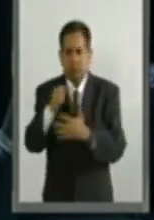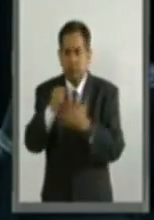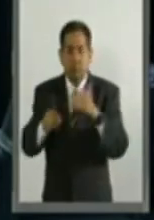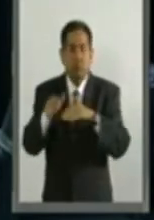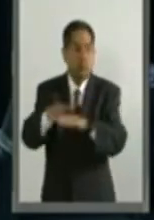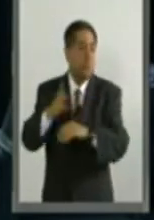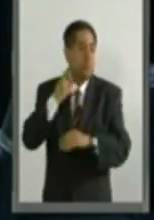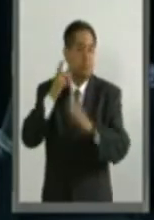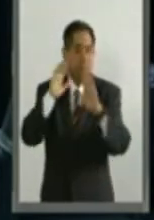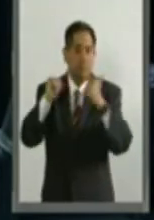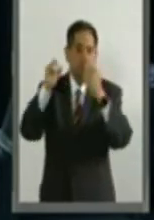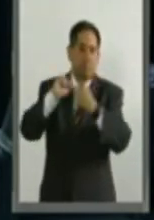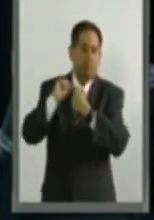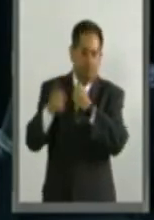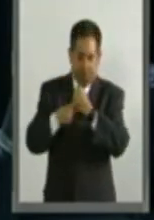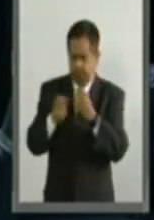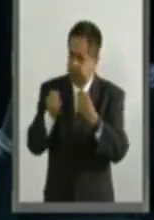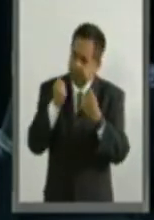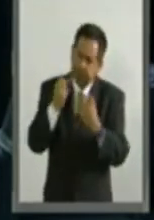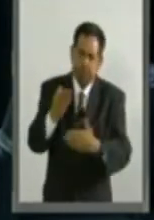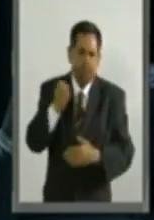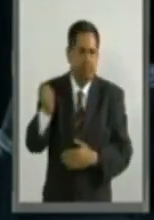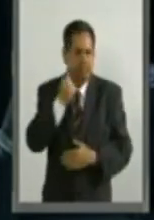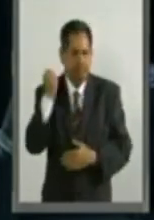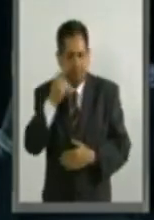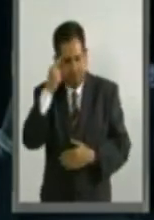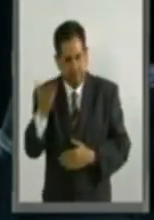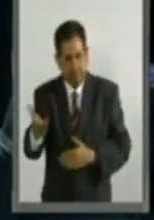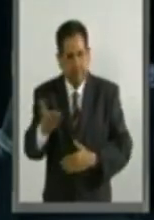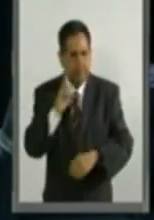de política exterior. Le deseamos mucha suerte a nuestra amiga.